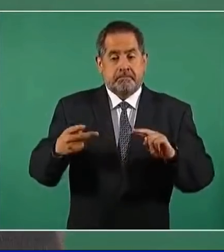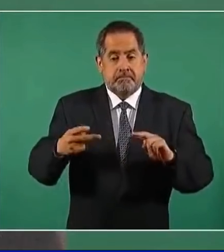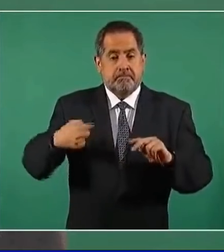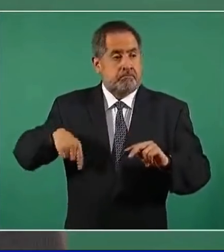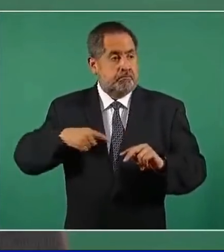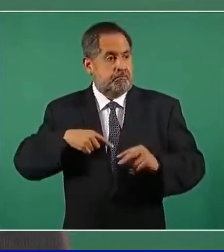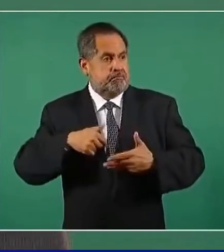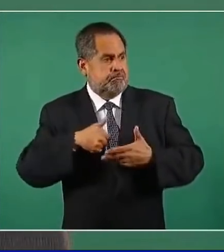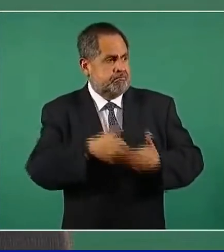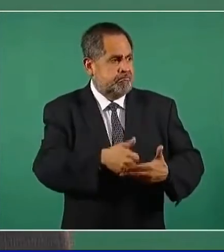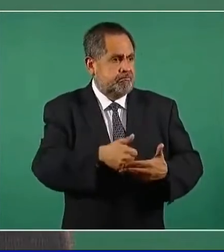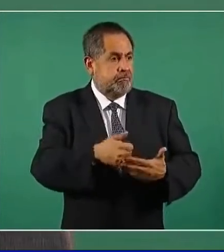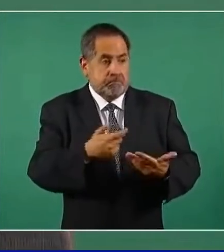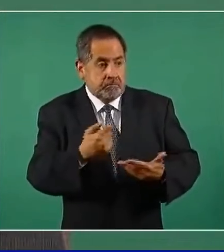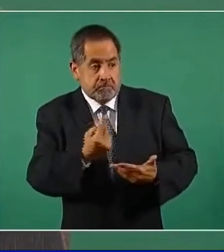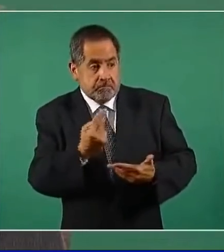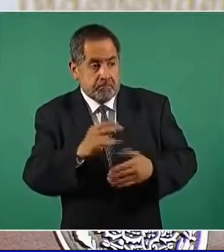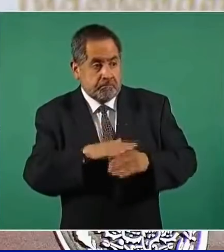ayudamos